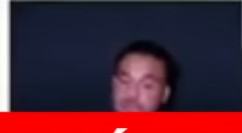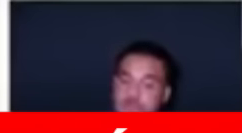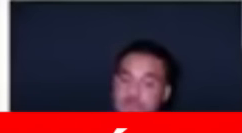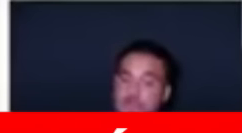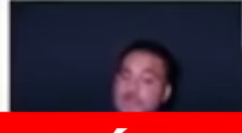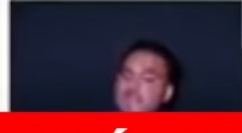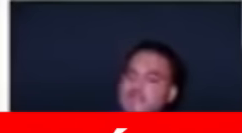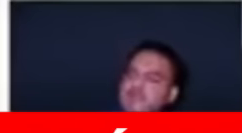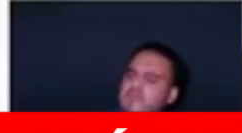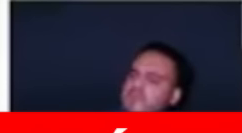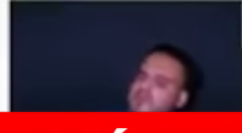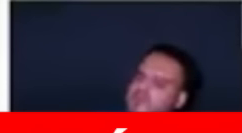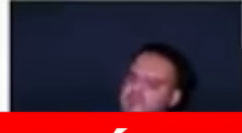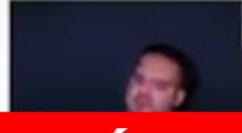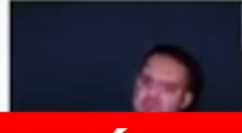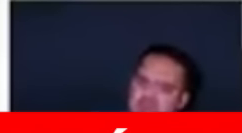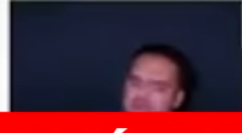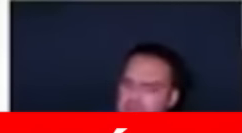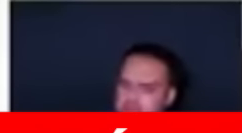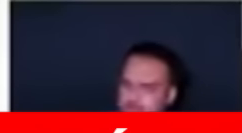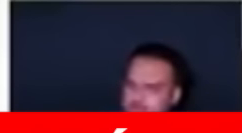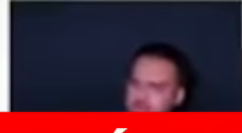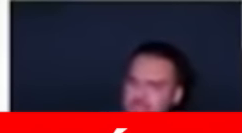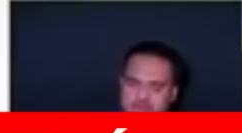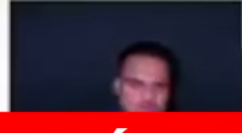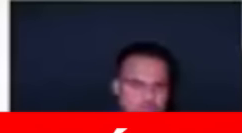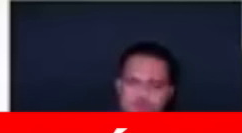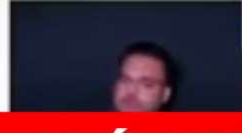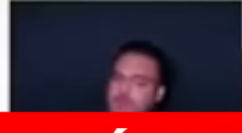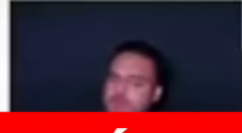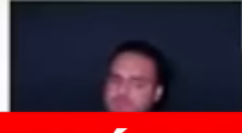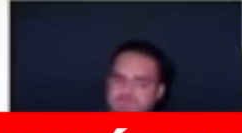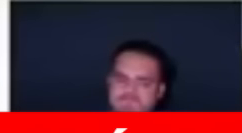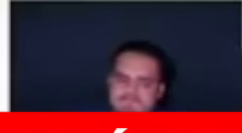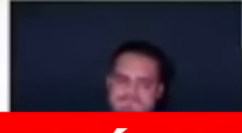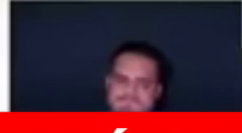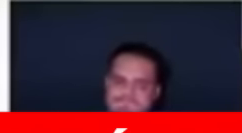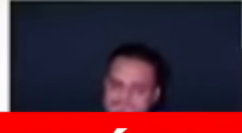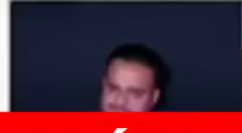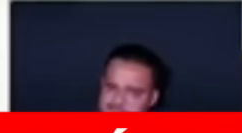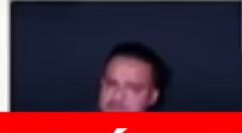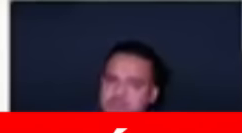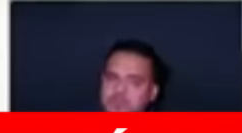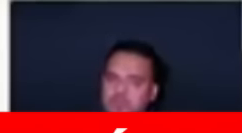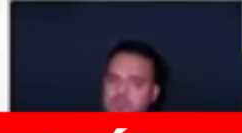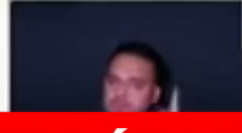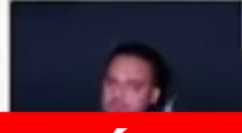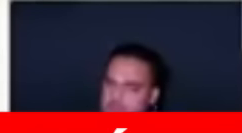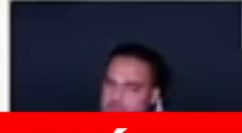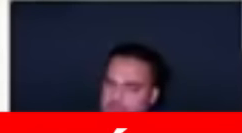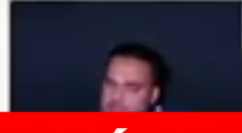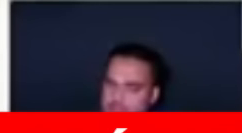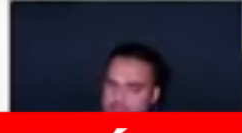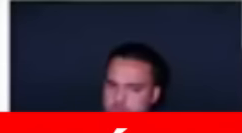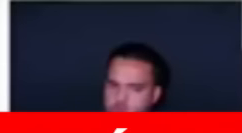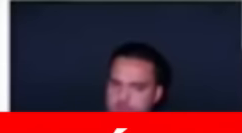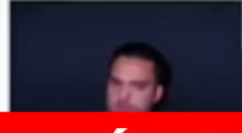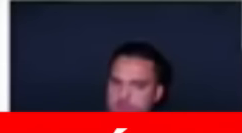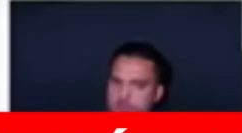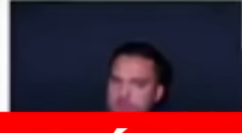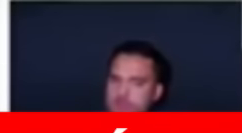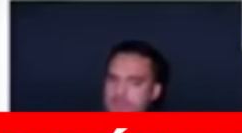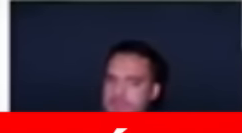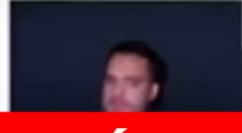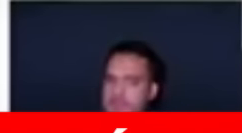perseguir opositores, nos una a todos en la lucha por la seguridad y la reconstrucción de la